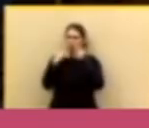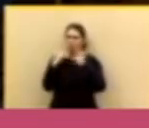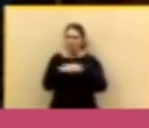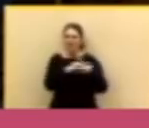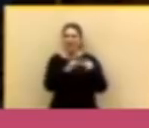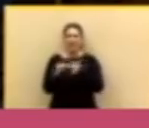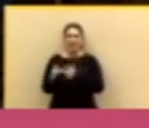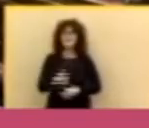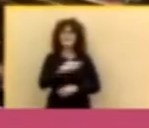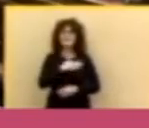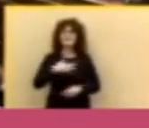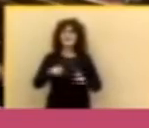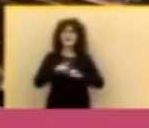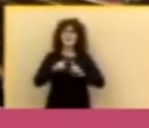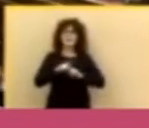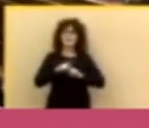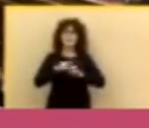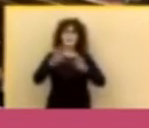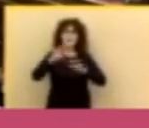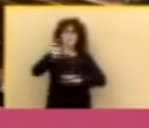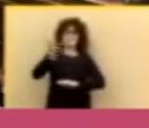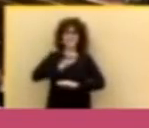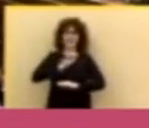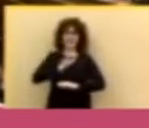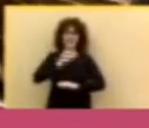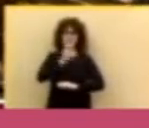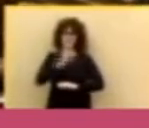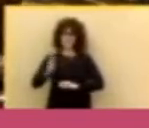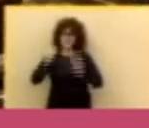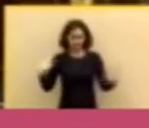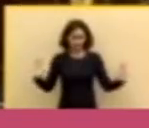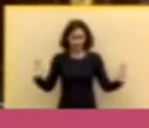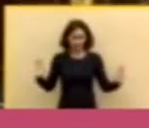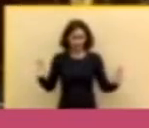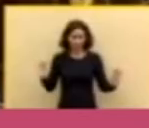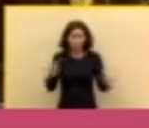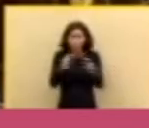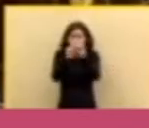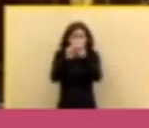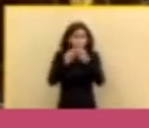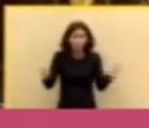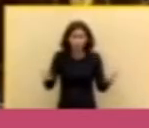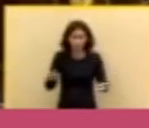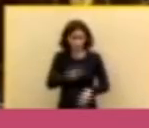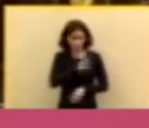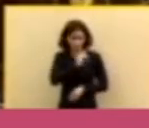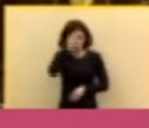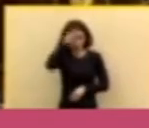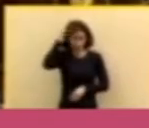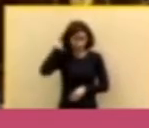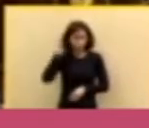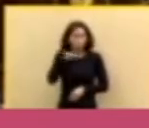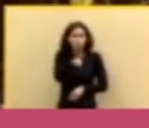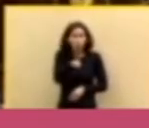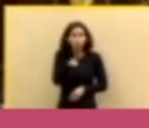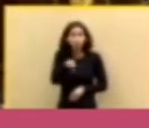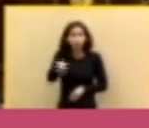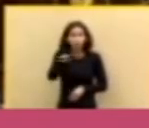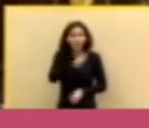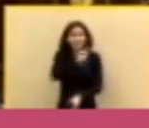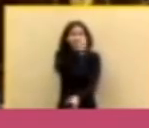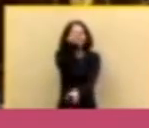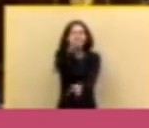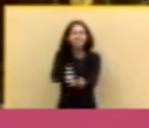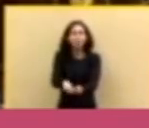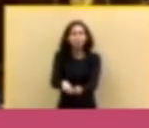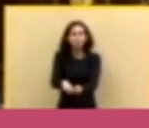y que yo creo que ha sido una mala jornada en el sentido político para el centro-derecha español y para la derecha y para los conservadores, ¿no? Porque, vamos a ver,